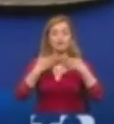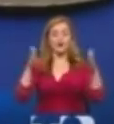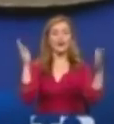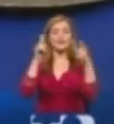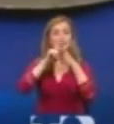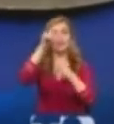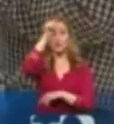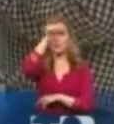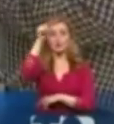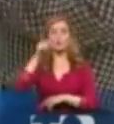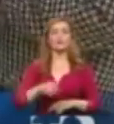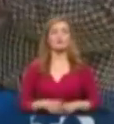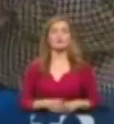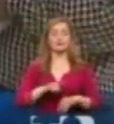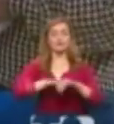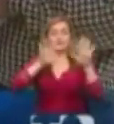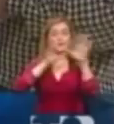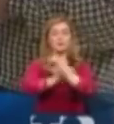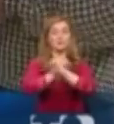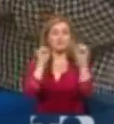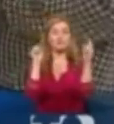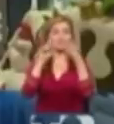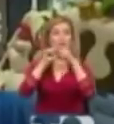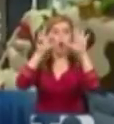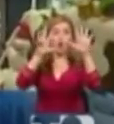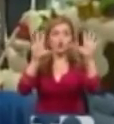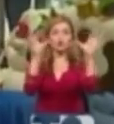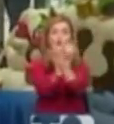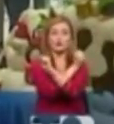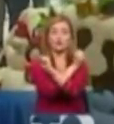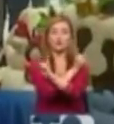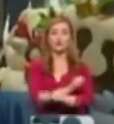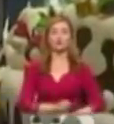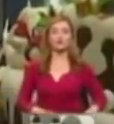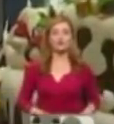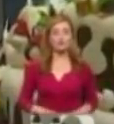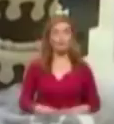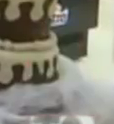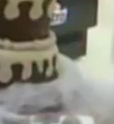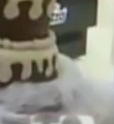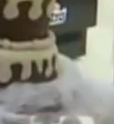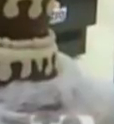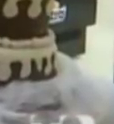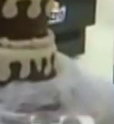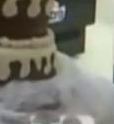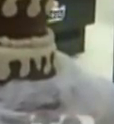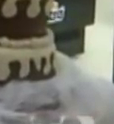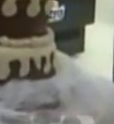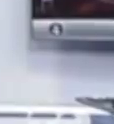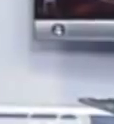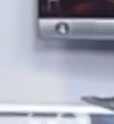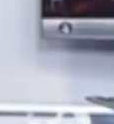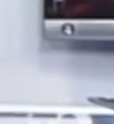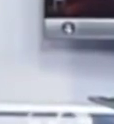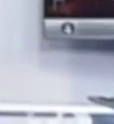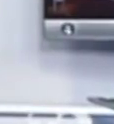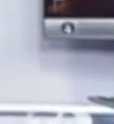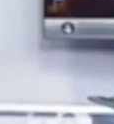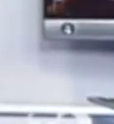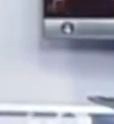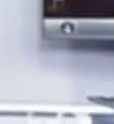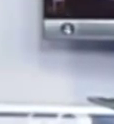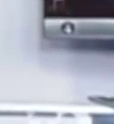el domingo que viene, de 10 de la mañana hasta las 8 de la noche. En Quito, Nelson Carrera, 24 horas. 8 de la